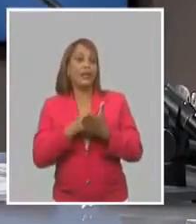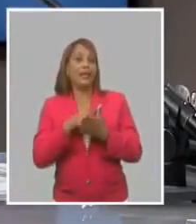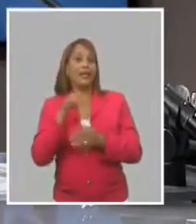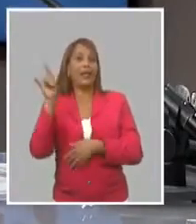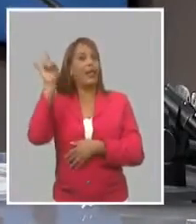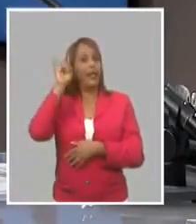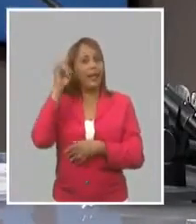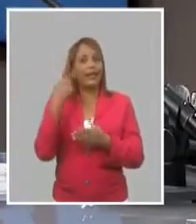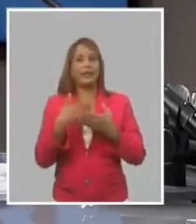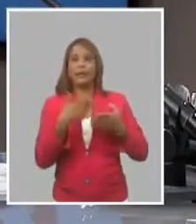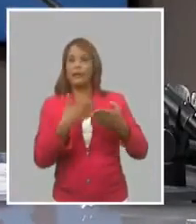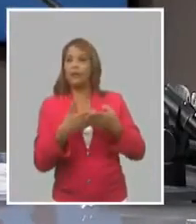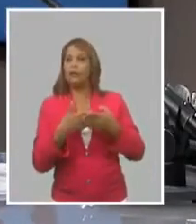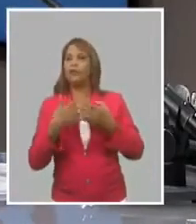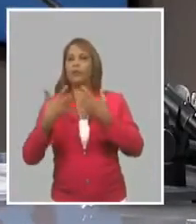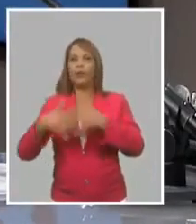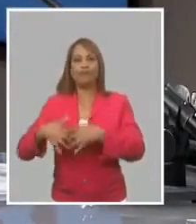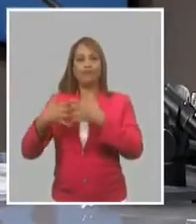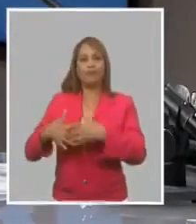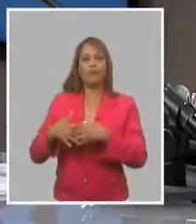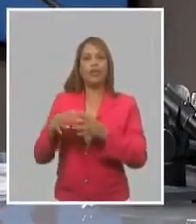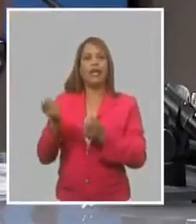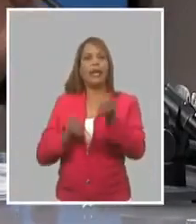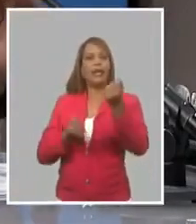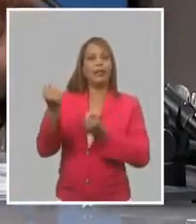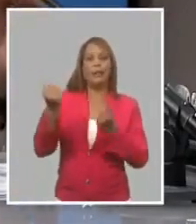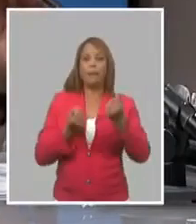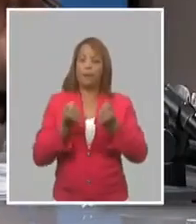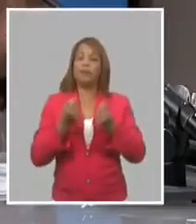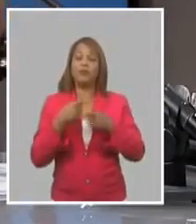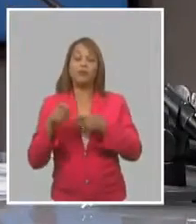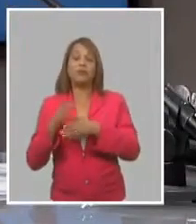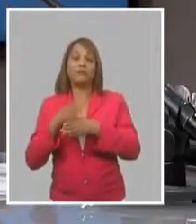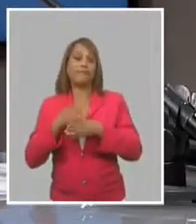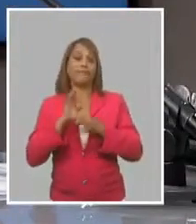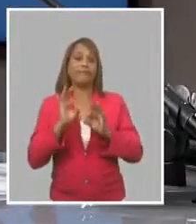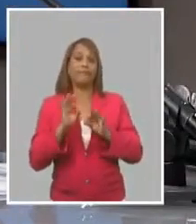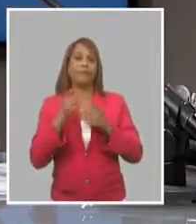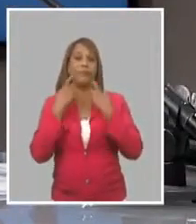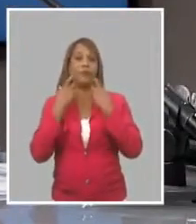leche, en la industria, en el comercio que lo transporta. Entonces, un diseño es